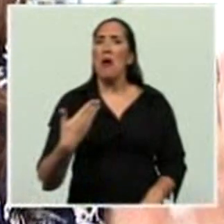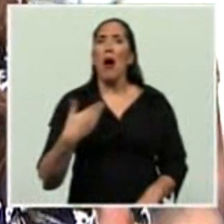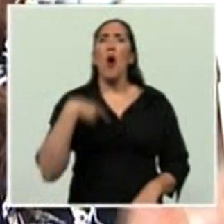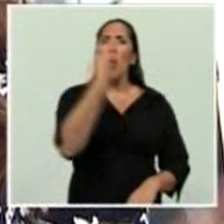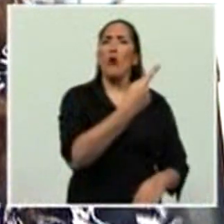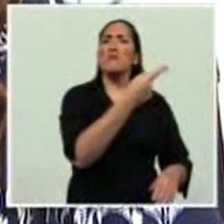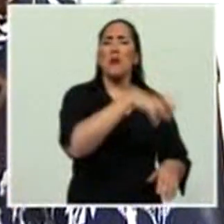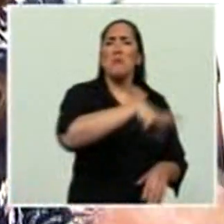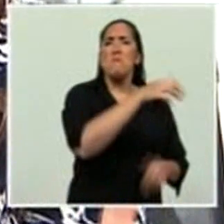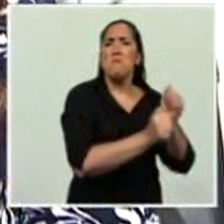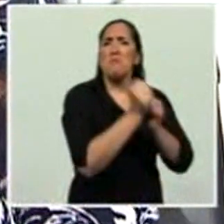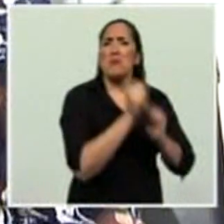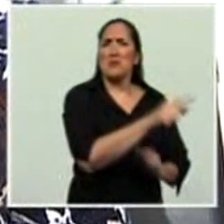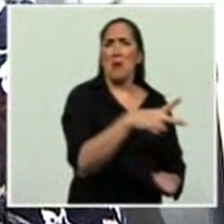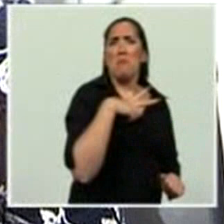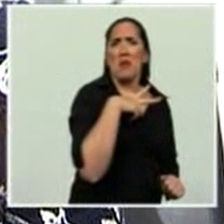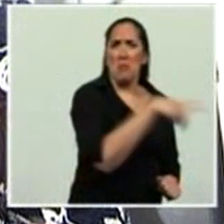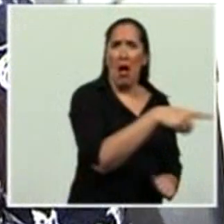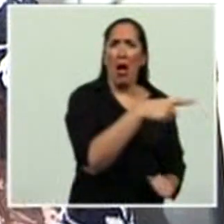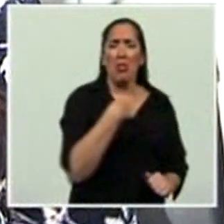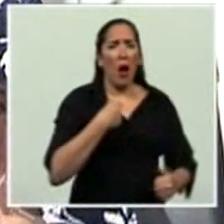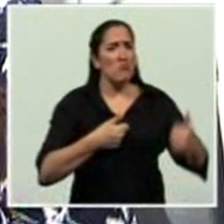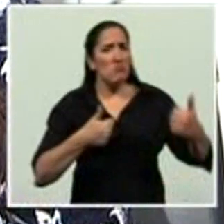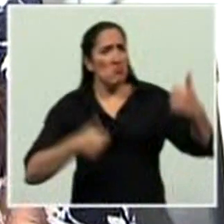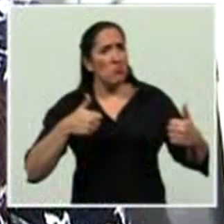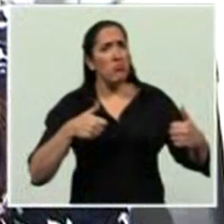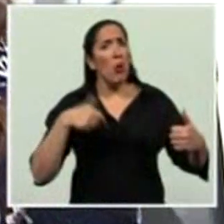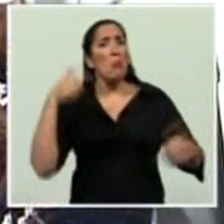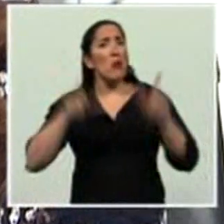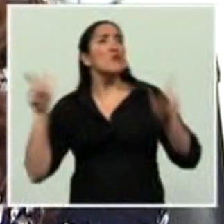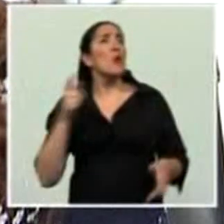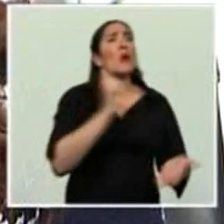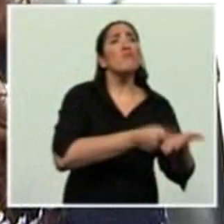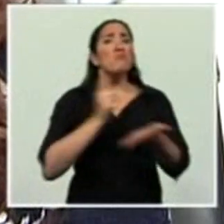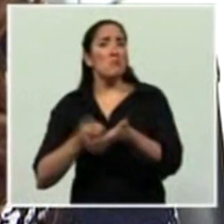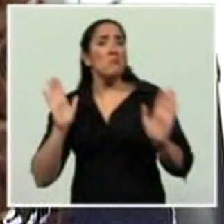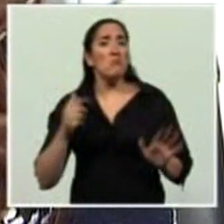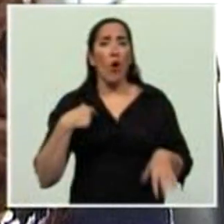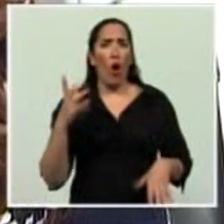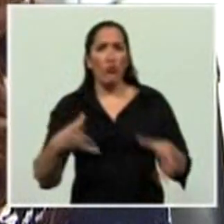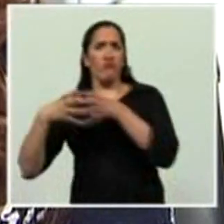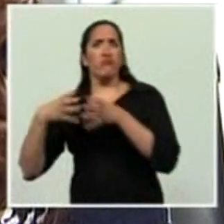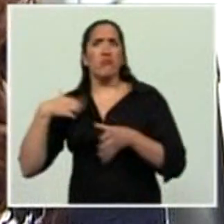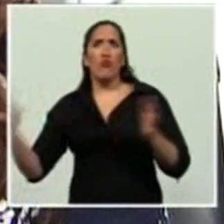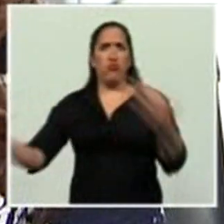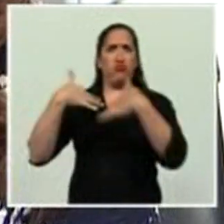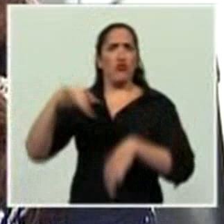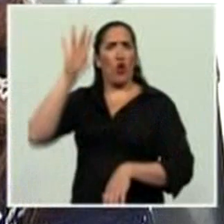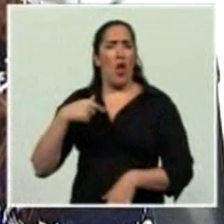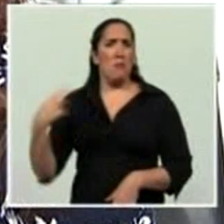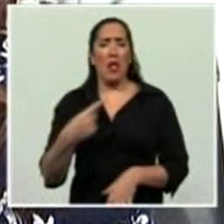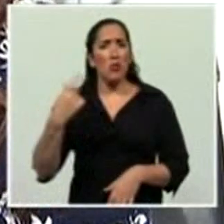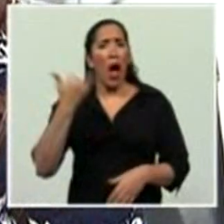también con el sector privado porque no somos monopólicos como son otras actividades y realmente lo estamos haciendo en forma